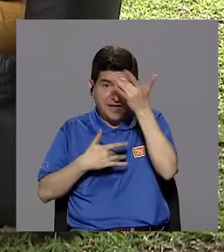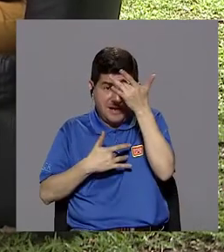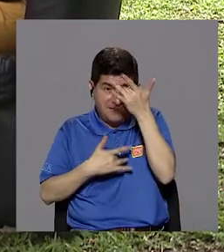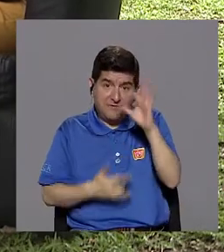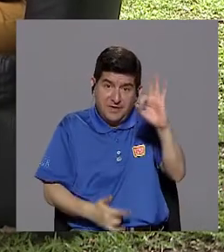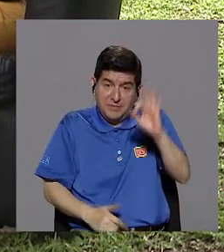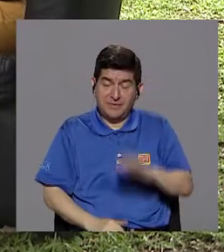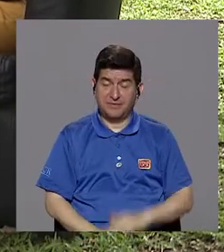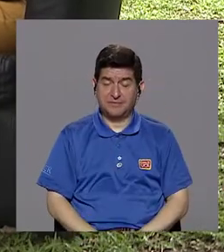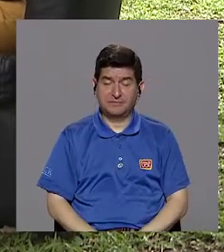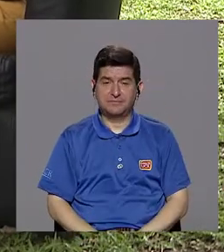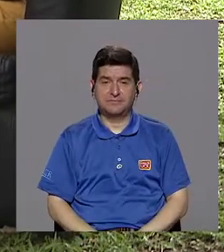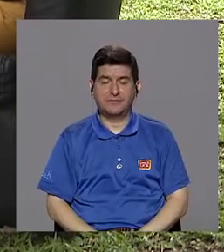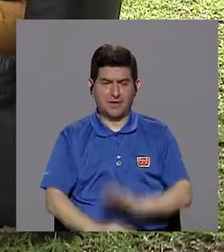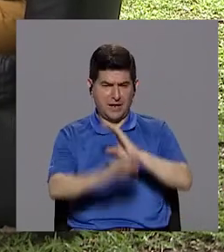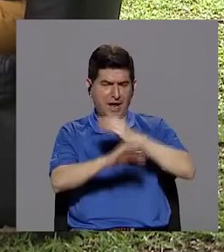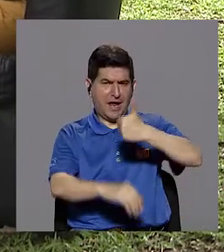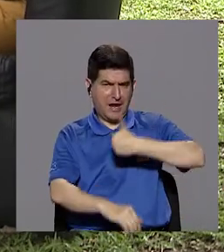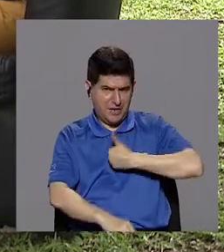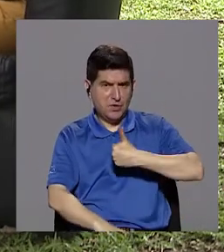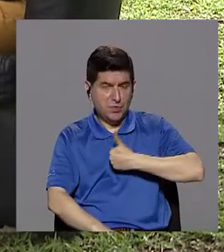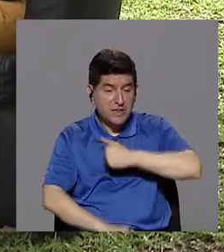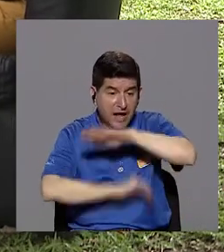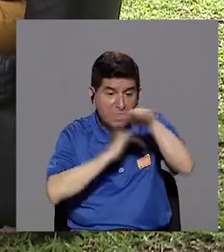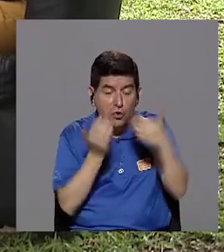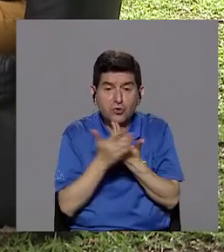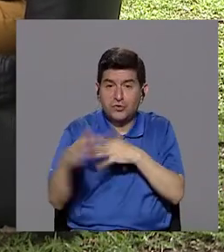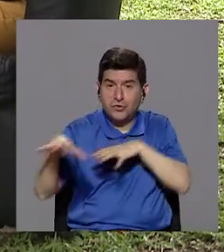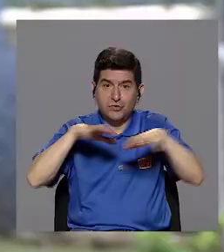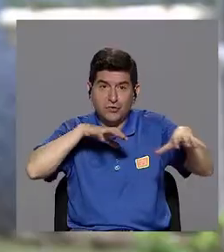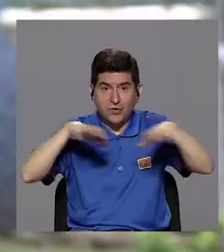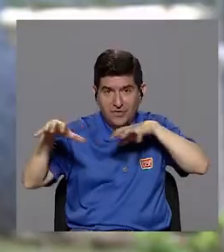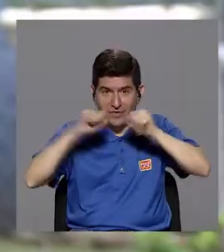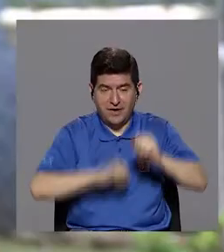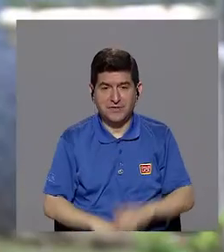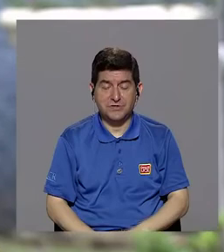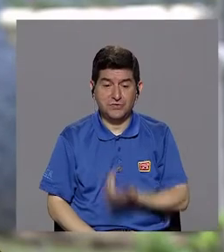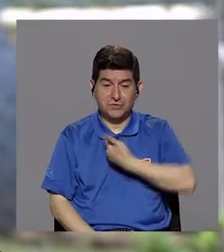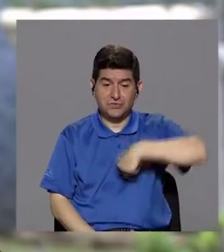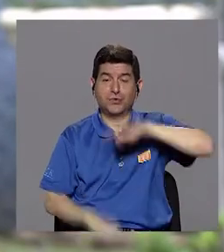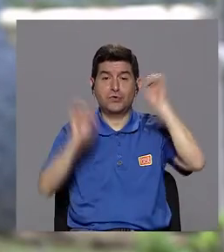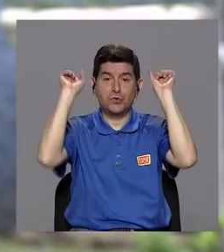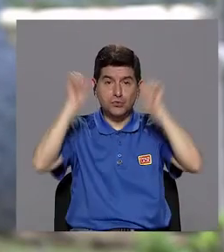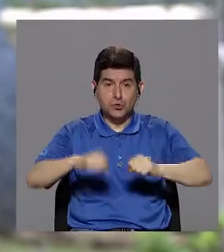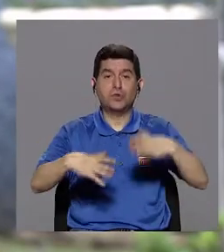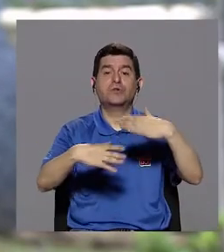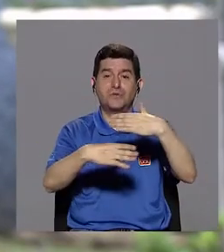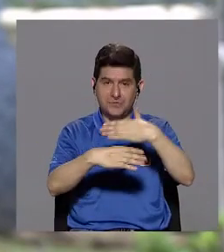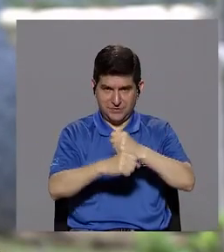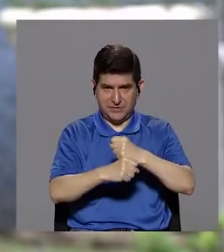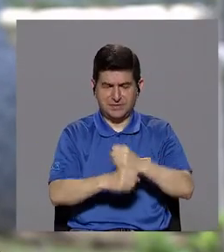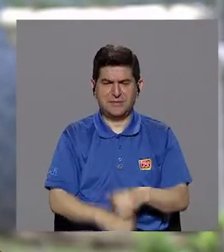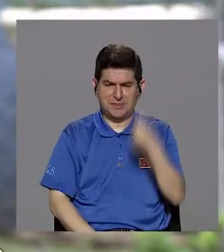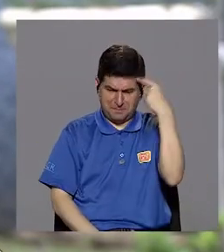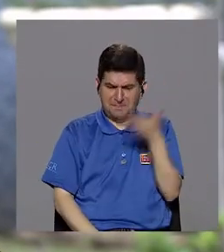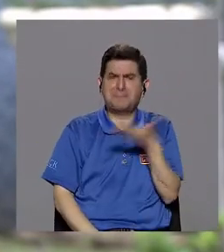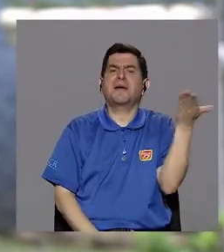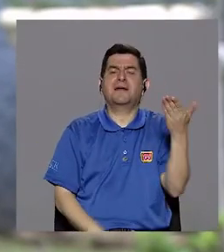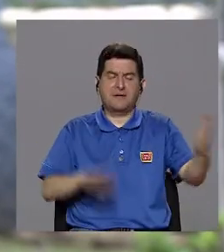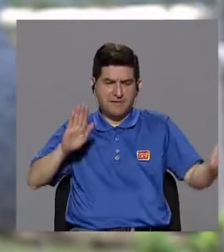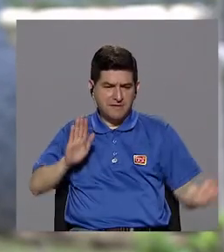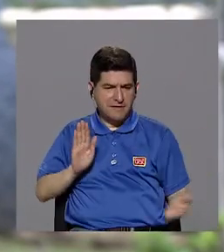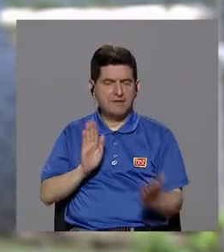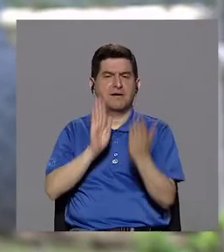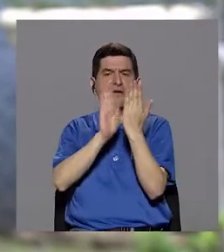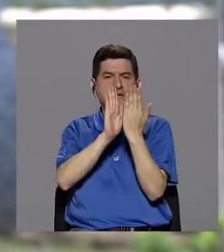fibromialgia. Muy bien, el autocuidado son todas las acciones que nosotros podemos hacer para